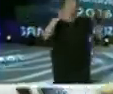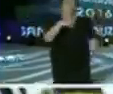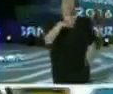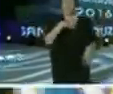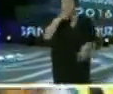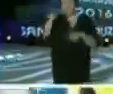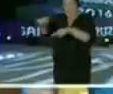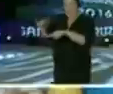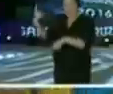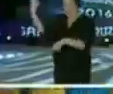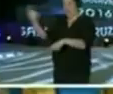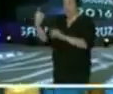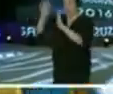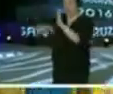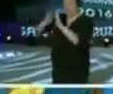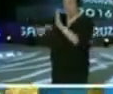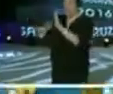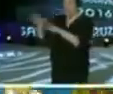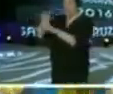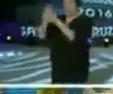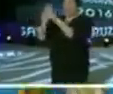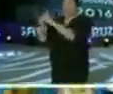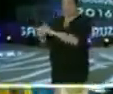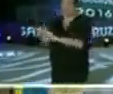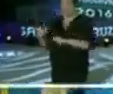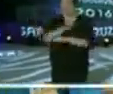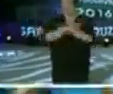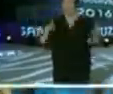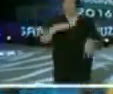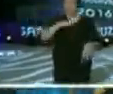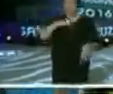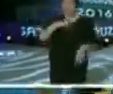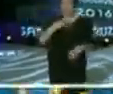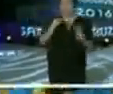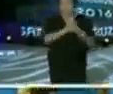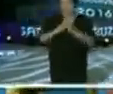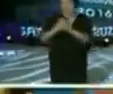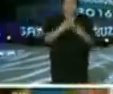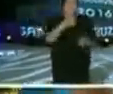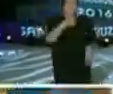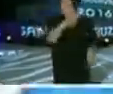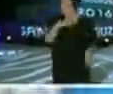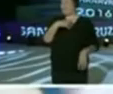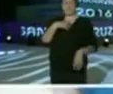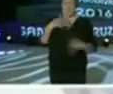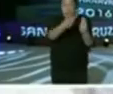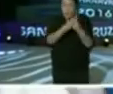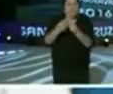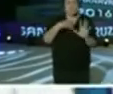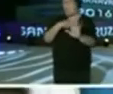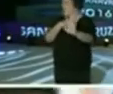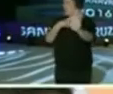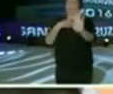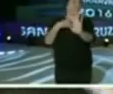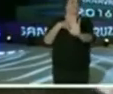base. No puede no juntarse, no puede no juntarse, no puede no juntarse,